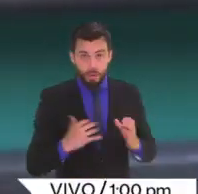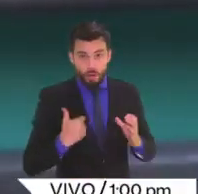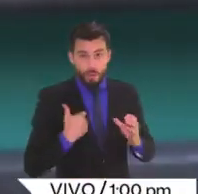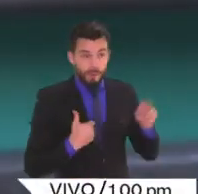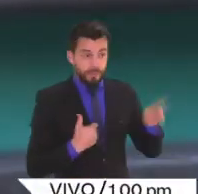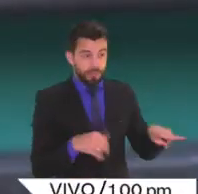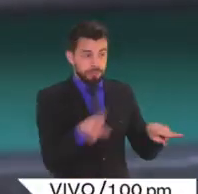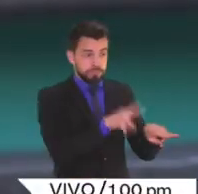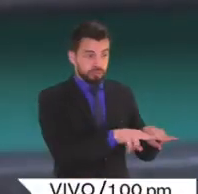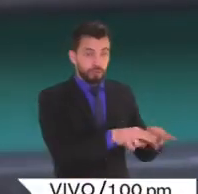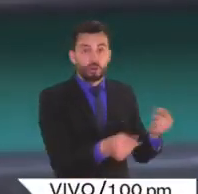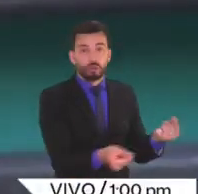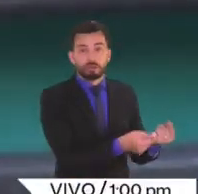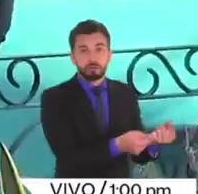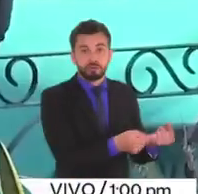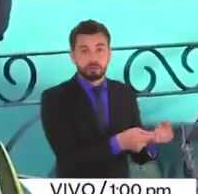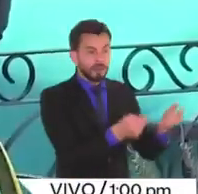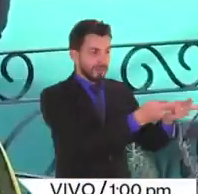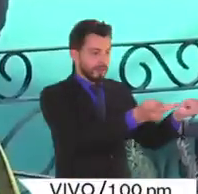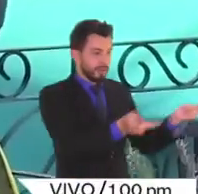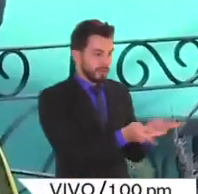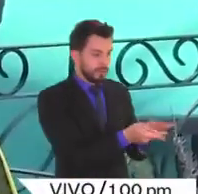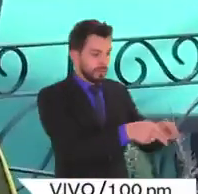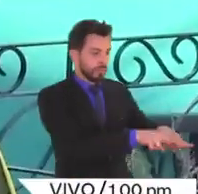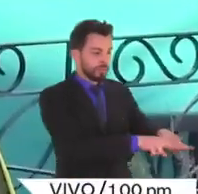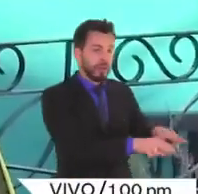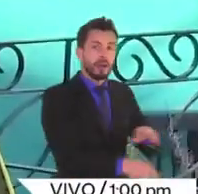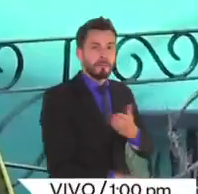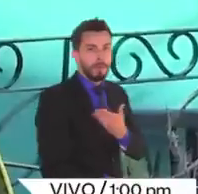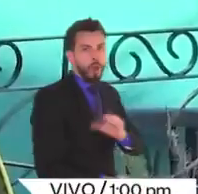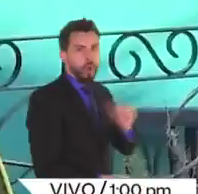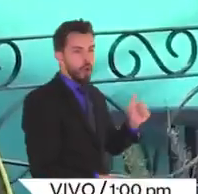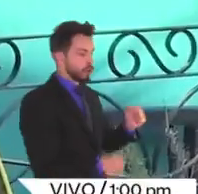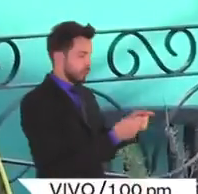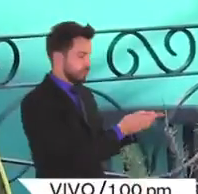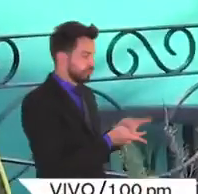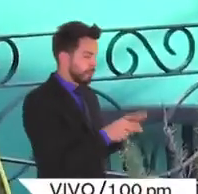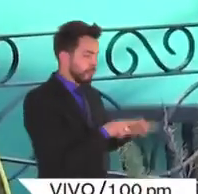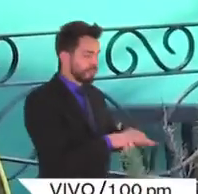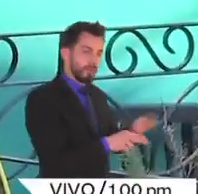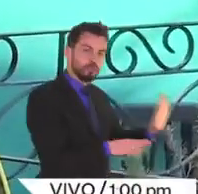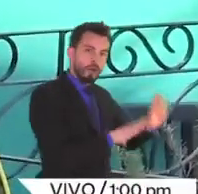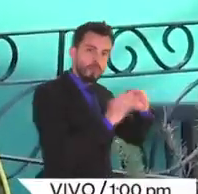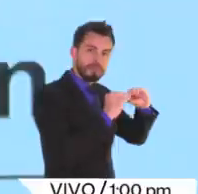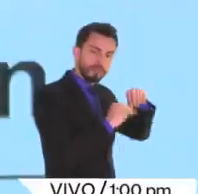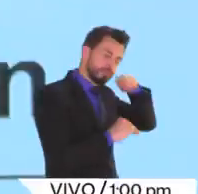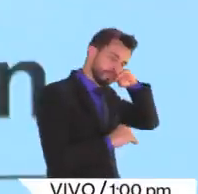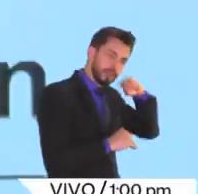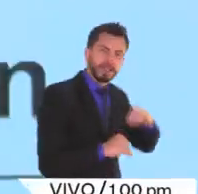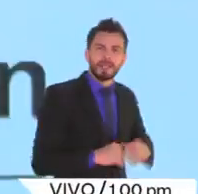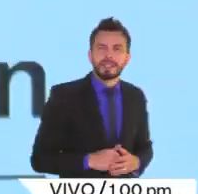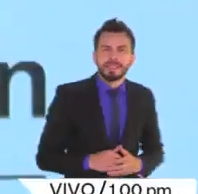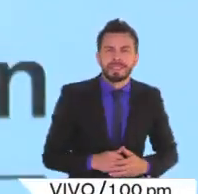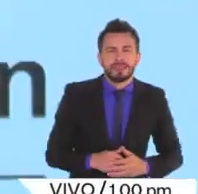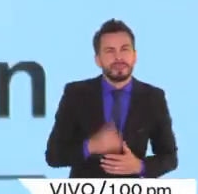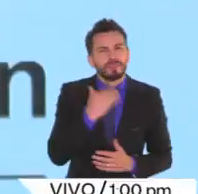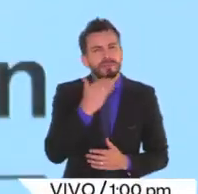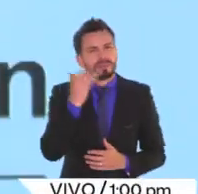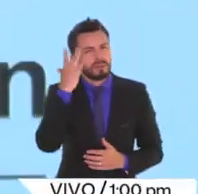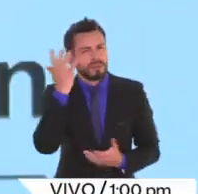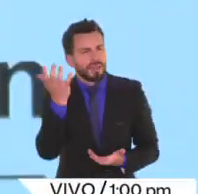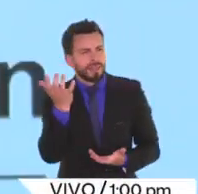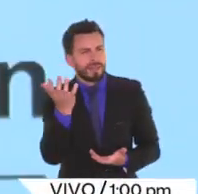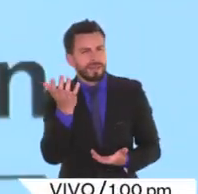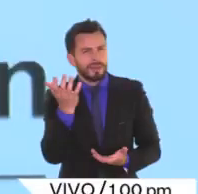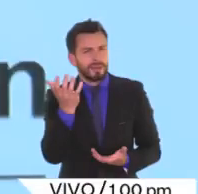encontrados juntos en una habitación y la mamá en otra en una colchoneta y yo no sé qué puede llevar a una persona a tomar